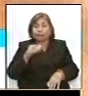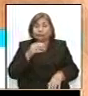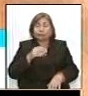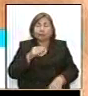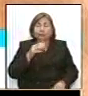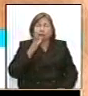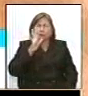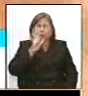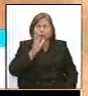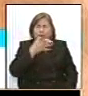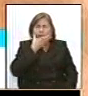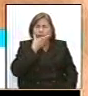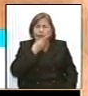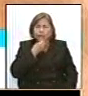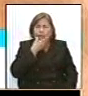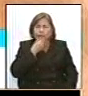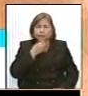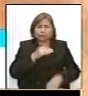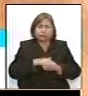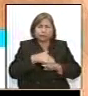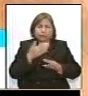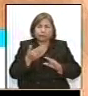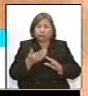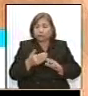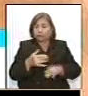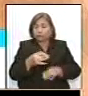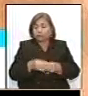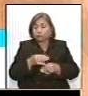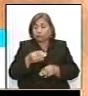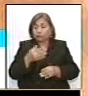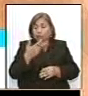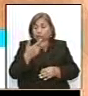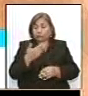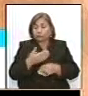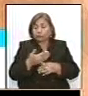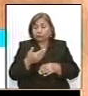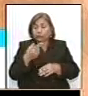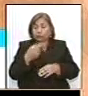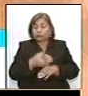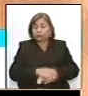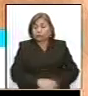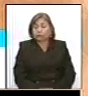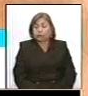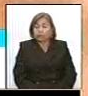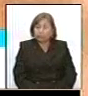5 de diciembre, o sea, tres días después, ya había pasado tres días después